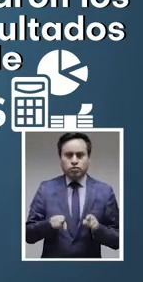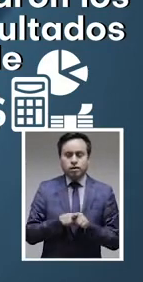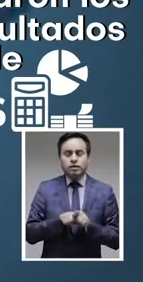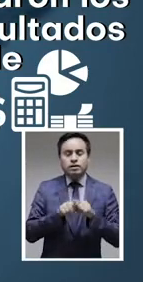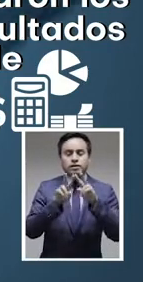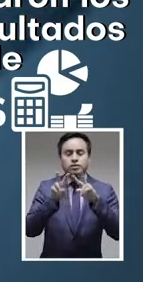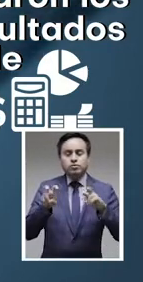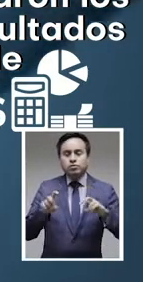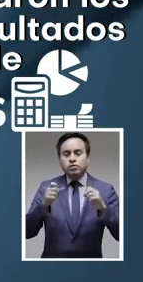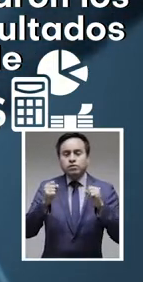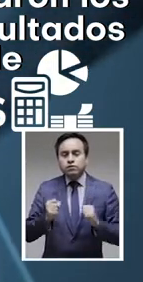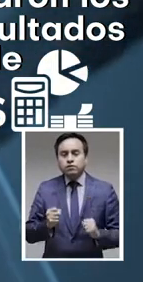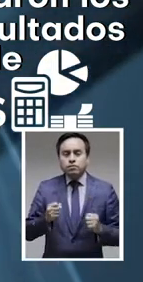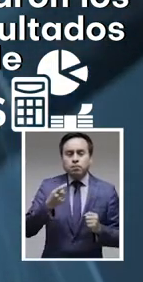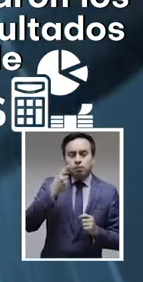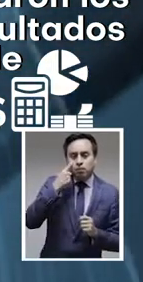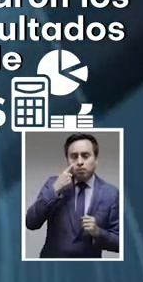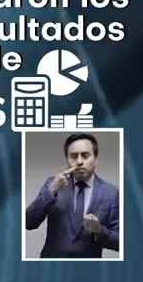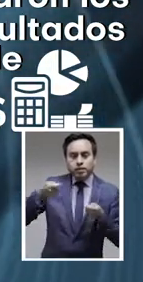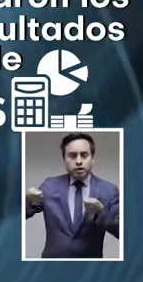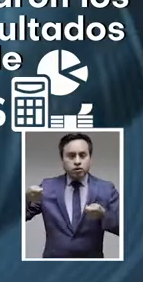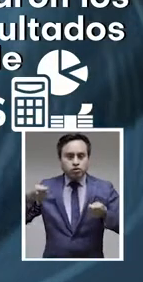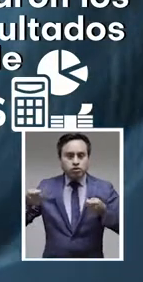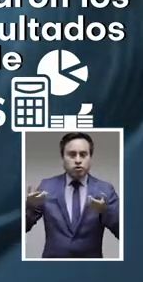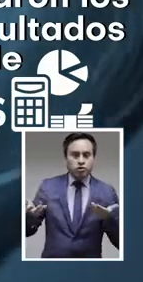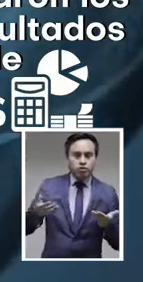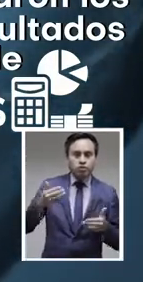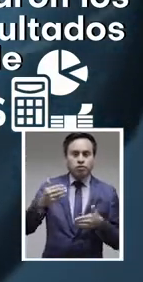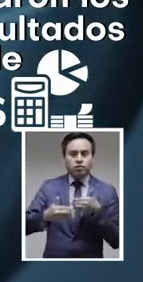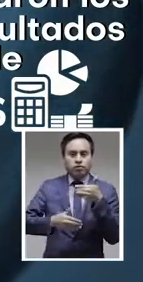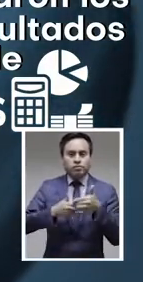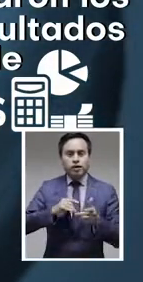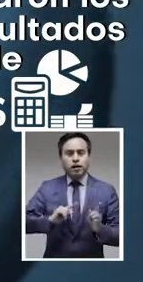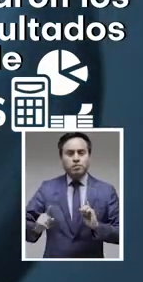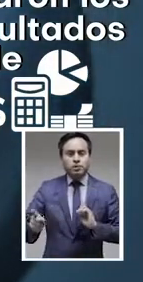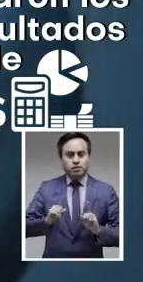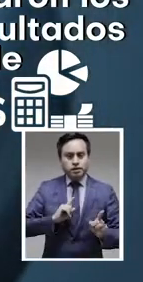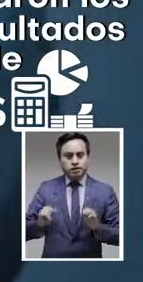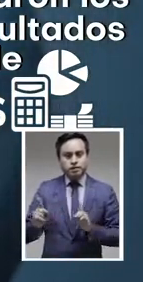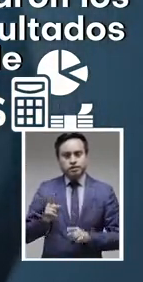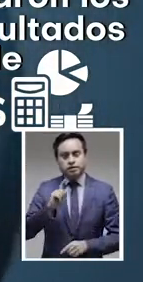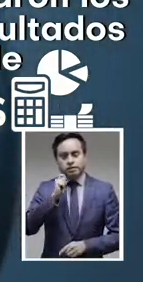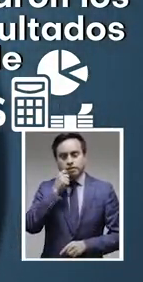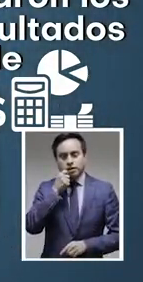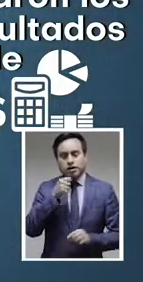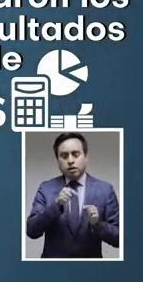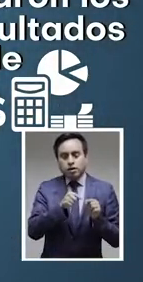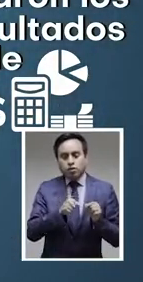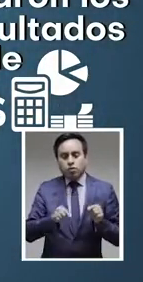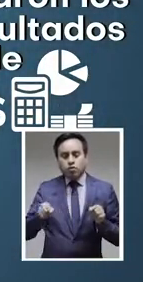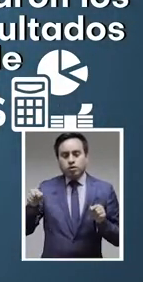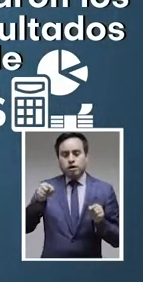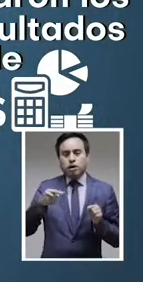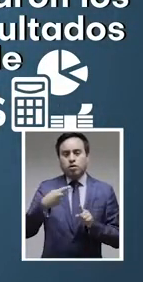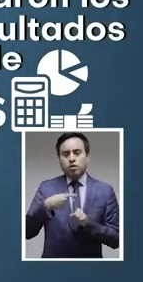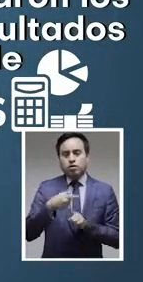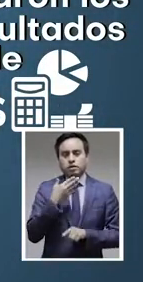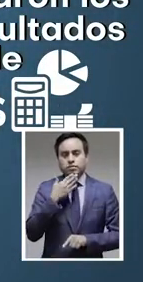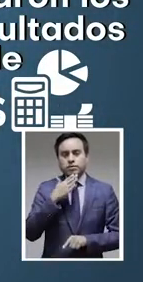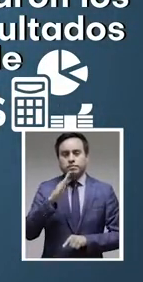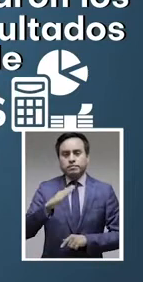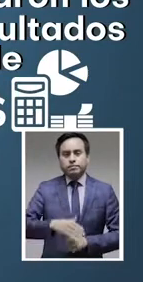los estudios de factibilidad, en el modelo de negocio, en la forma en que se va a administrar y en definir la ruta óptima.